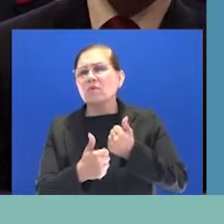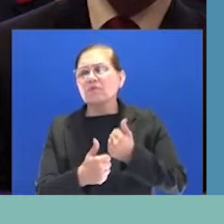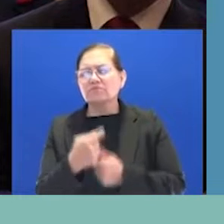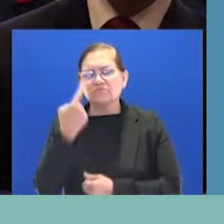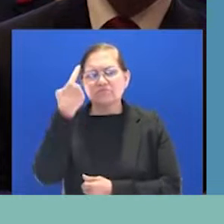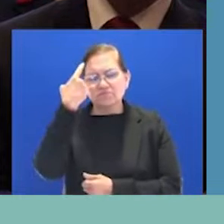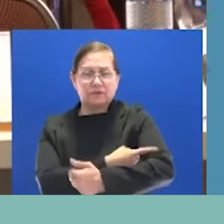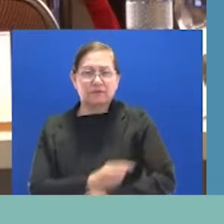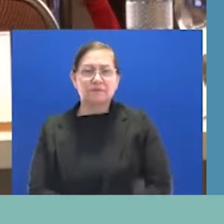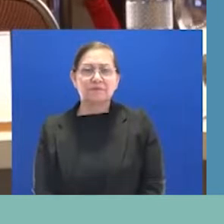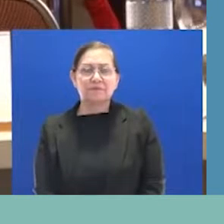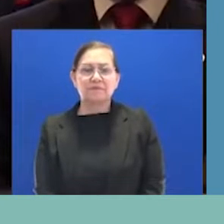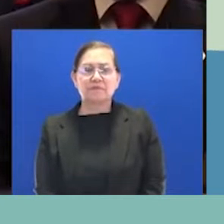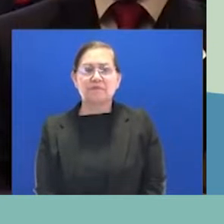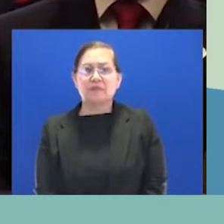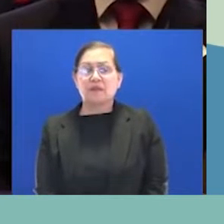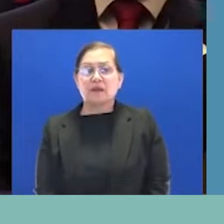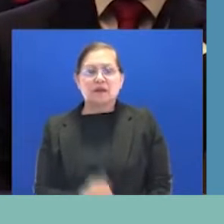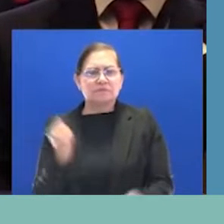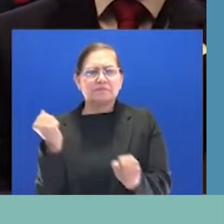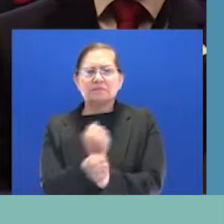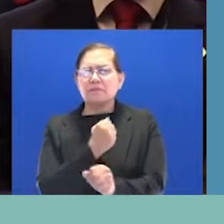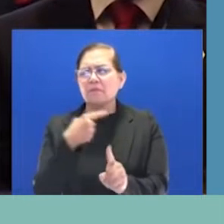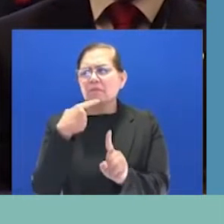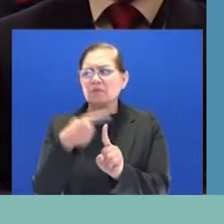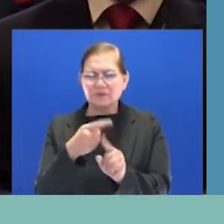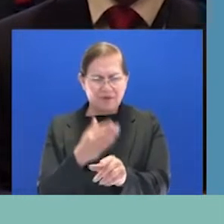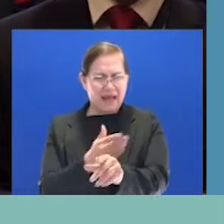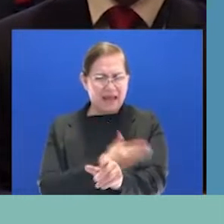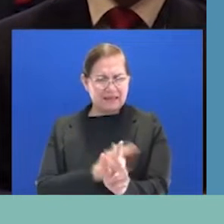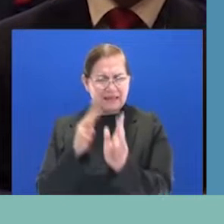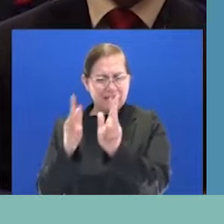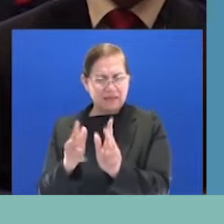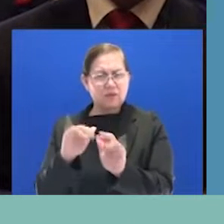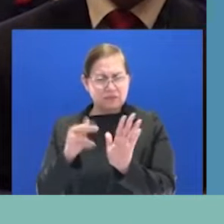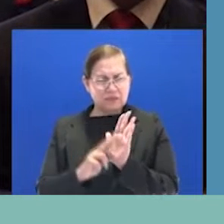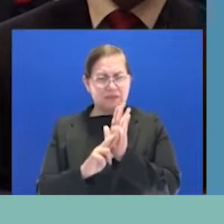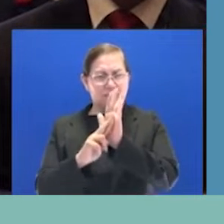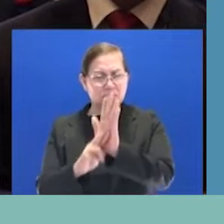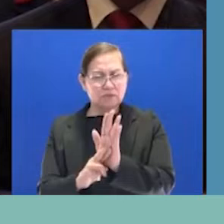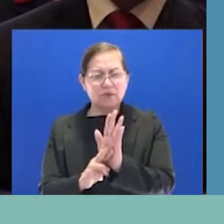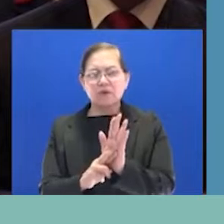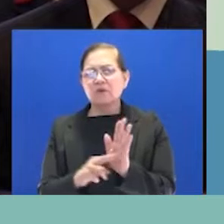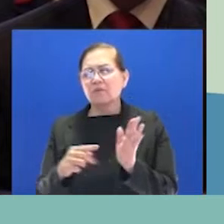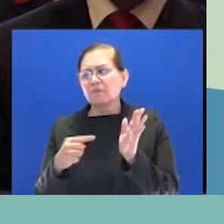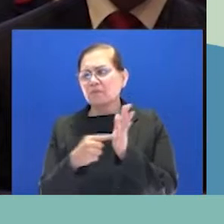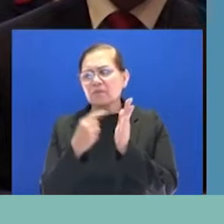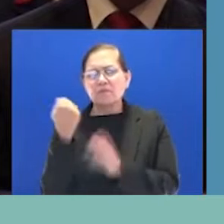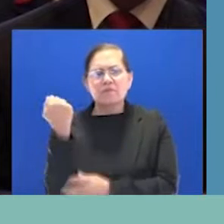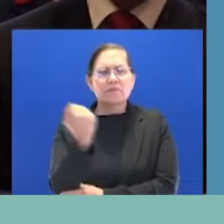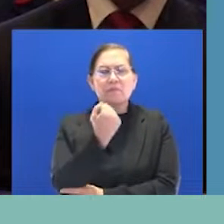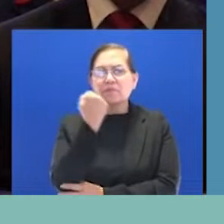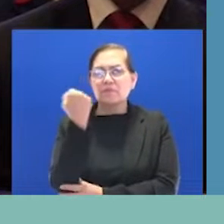conciencia democrática. Entre los logros, como ya mencionó el canciller, alcanzados, podemos resaltar sin ninguna